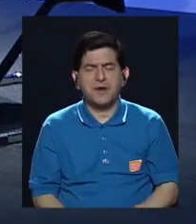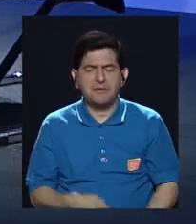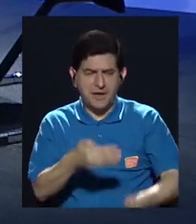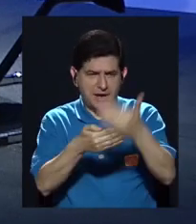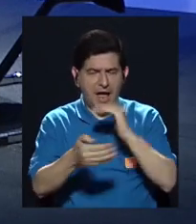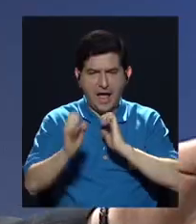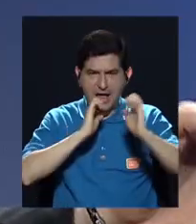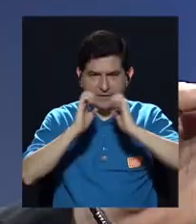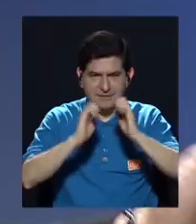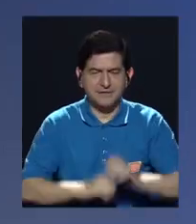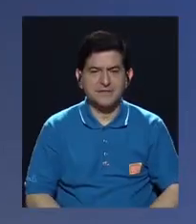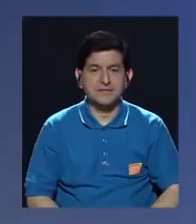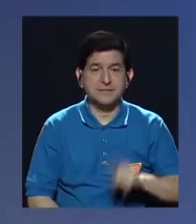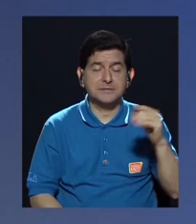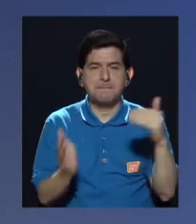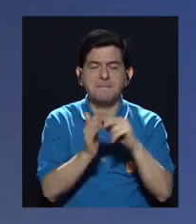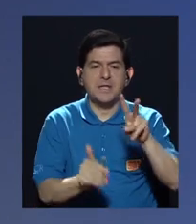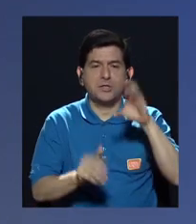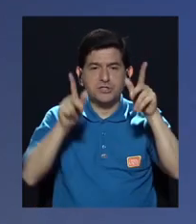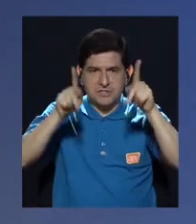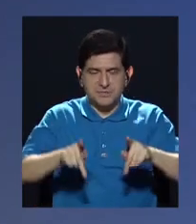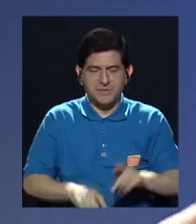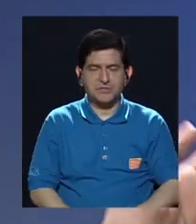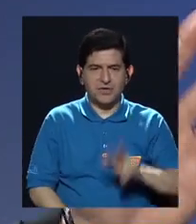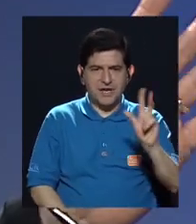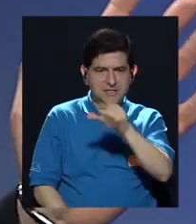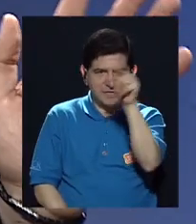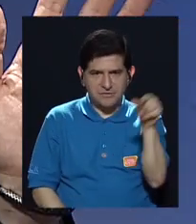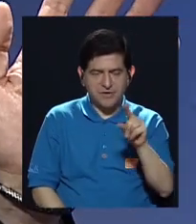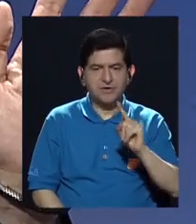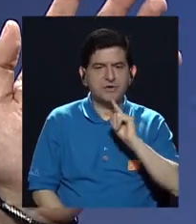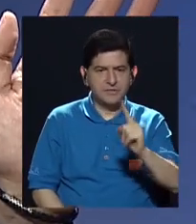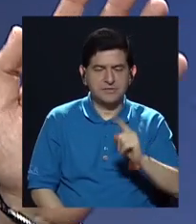Manuel antes de la entrevista, que habían 1.200 personas de Entre Ríos diciendo...